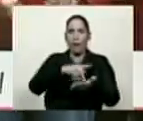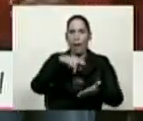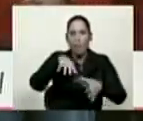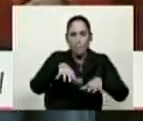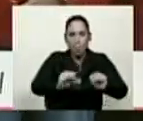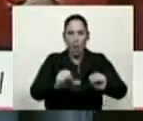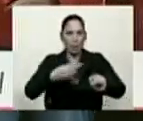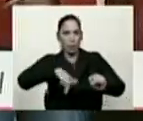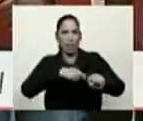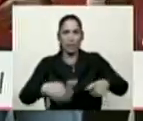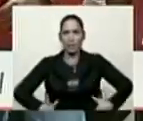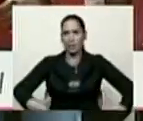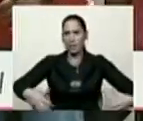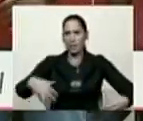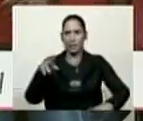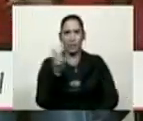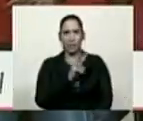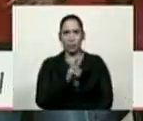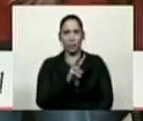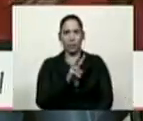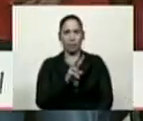país.